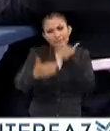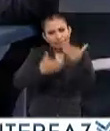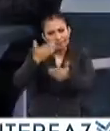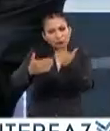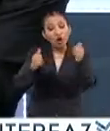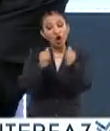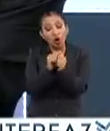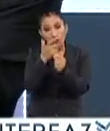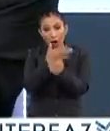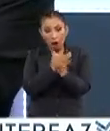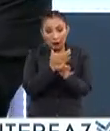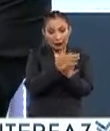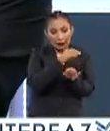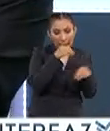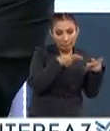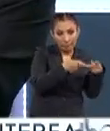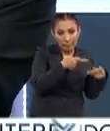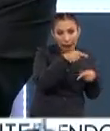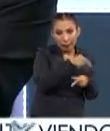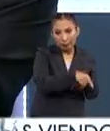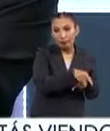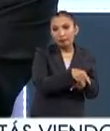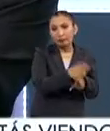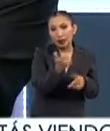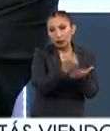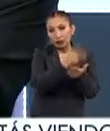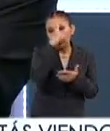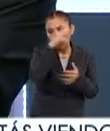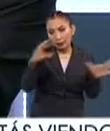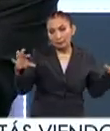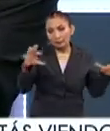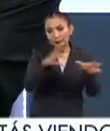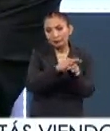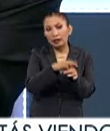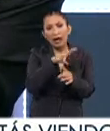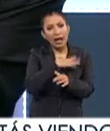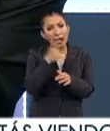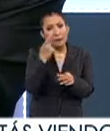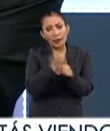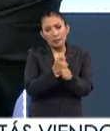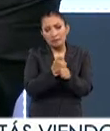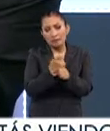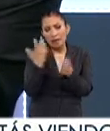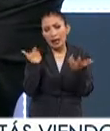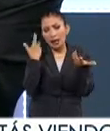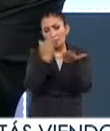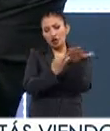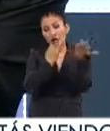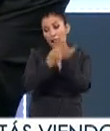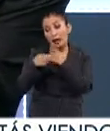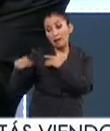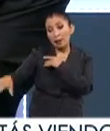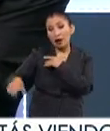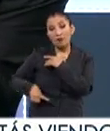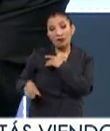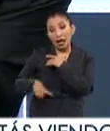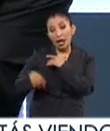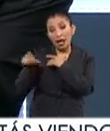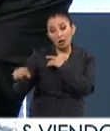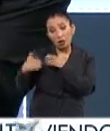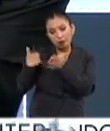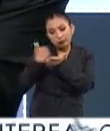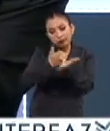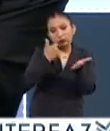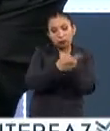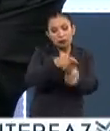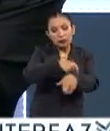funcionando con lo que tenemos en la Ciudad de México. Entonces, hay un primer elemento de política pública, de trazo